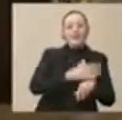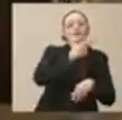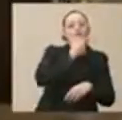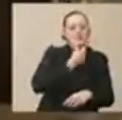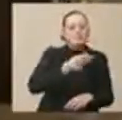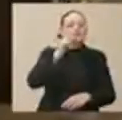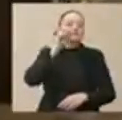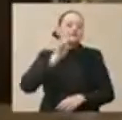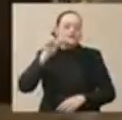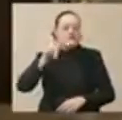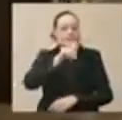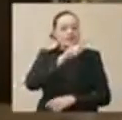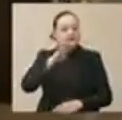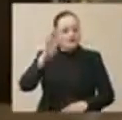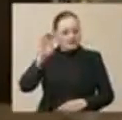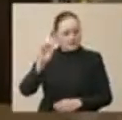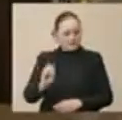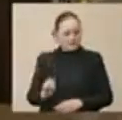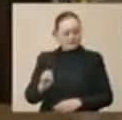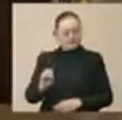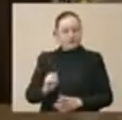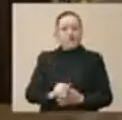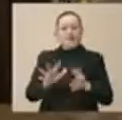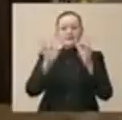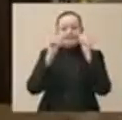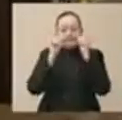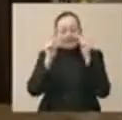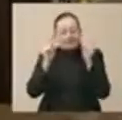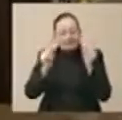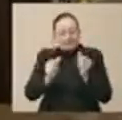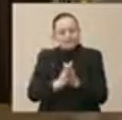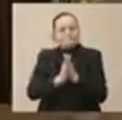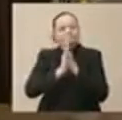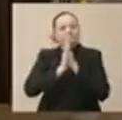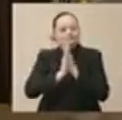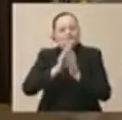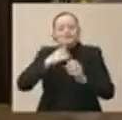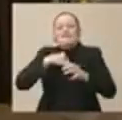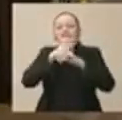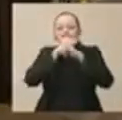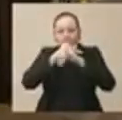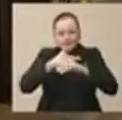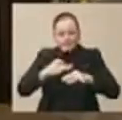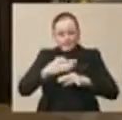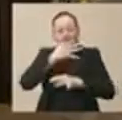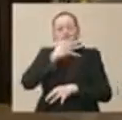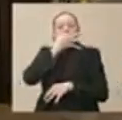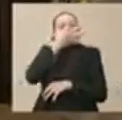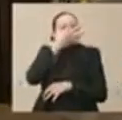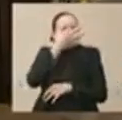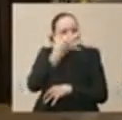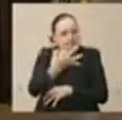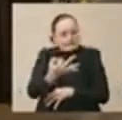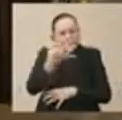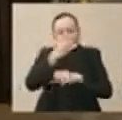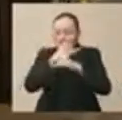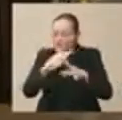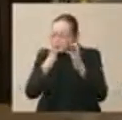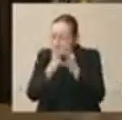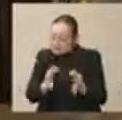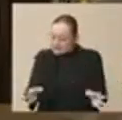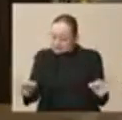sudcalifornianas y sus californianos les pide un minuto de su atención para transmitirles información muy